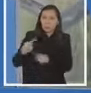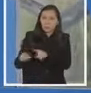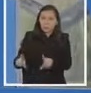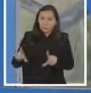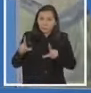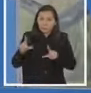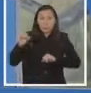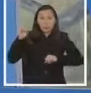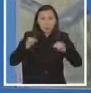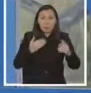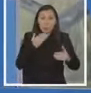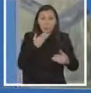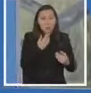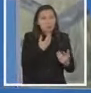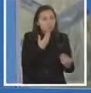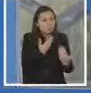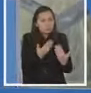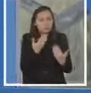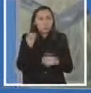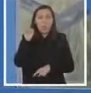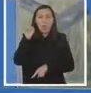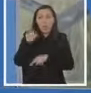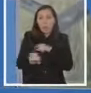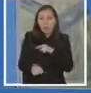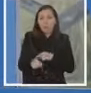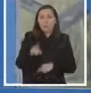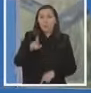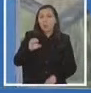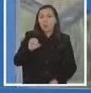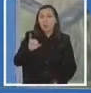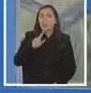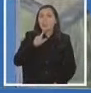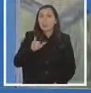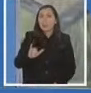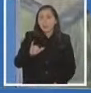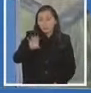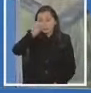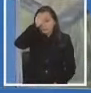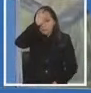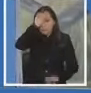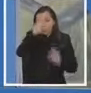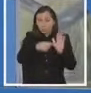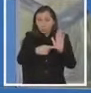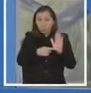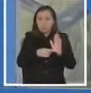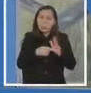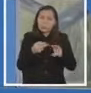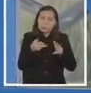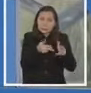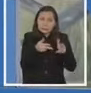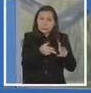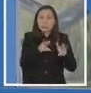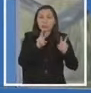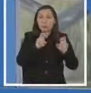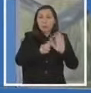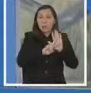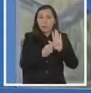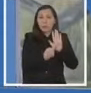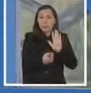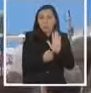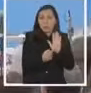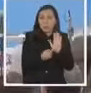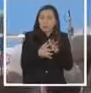con los empresarios, por cierto, para poder aprobar el royalty, para poder insistir con la reforma tributaria, son tremendamente